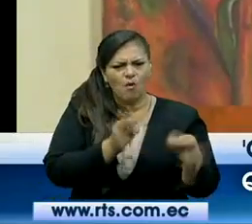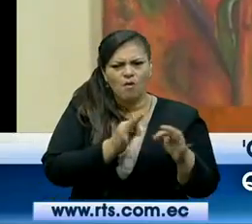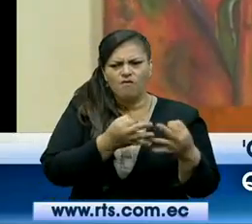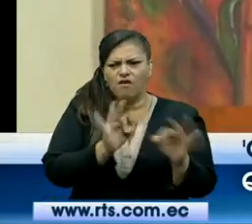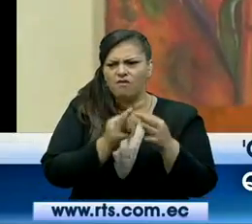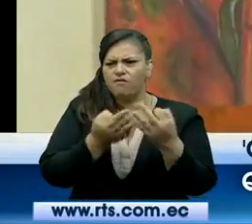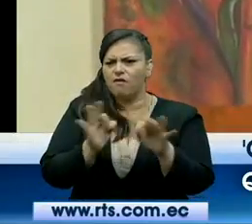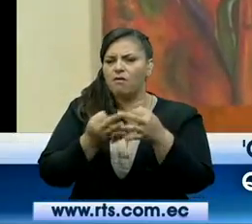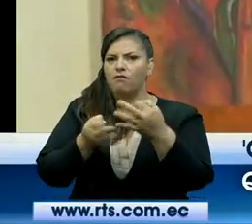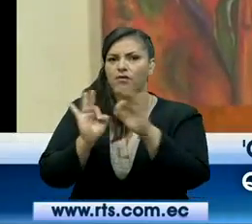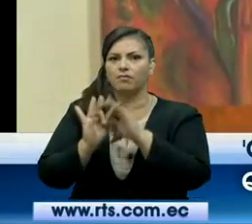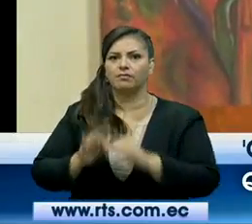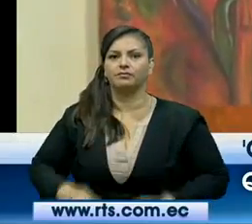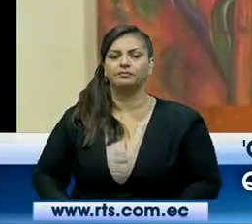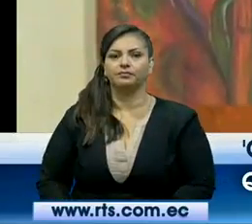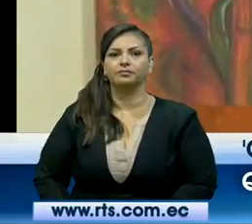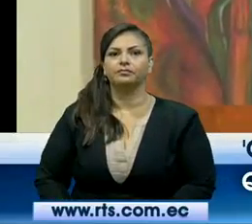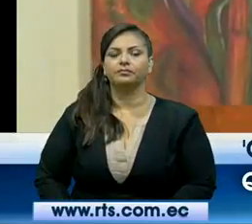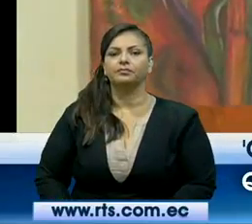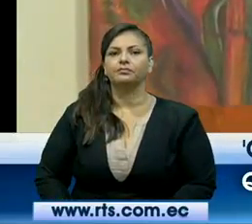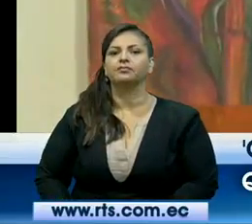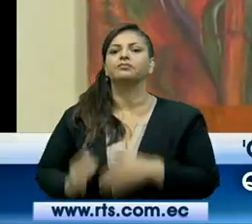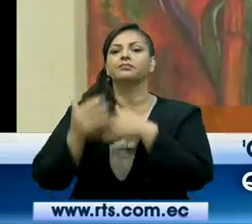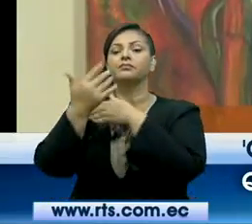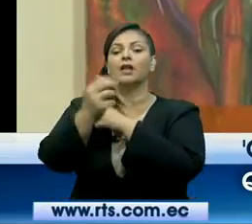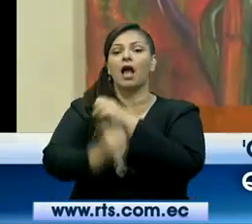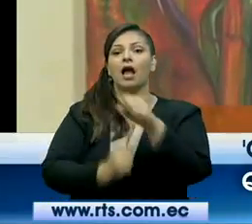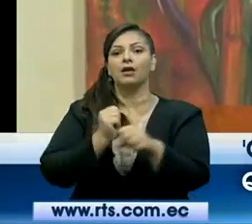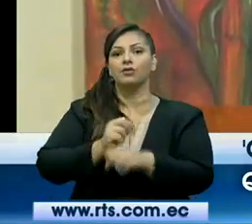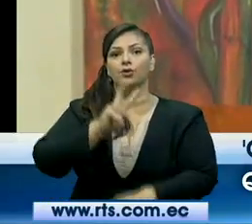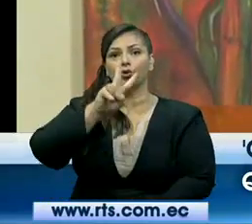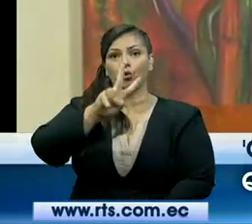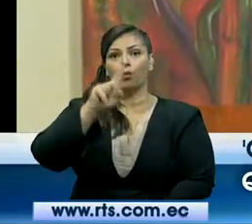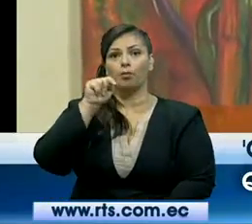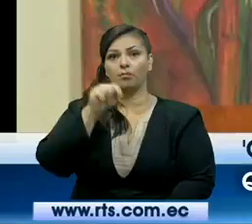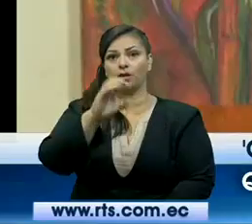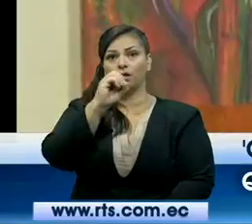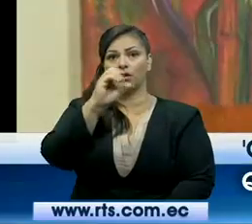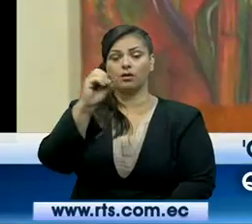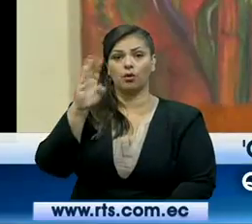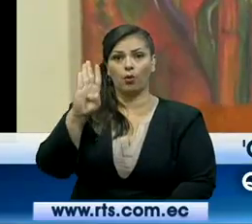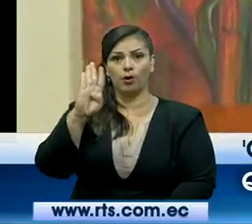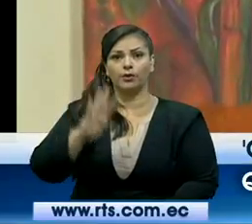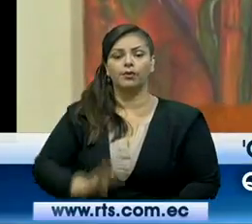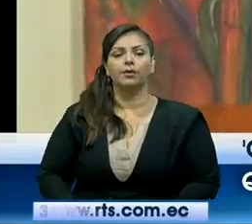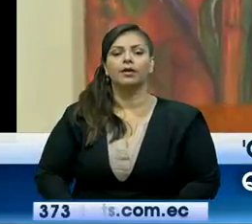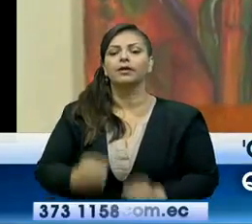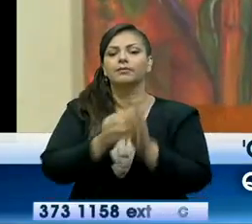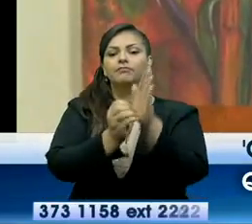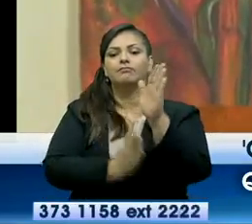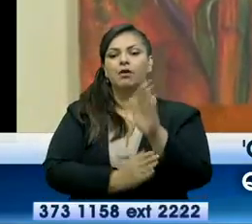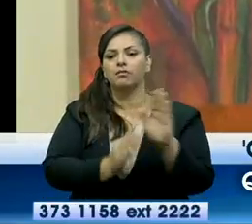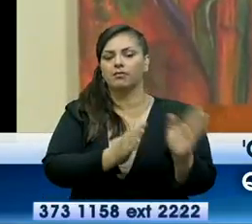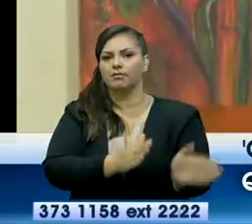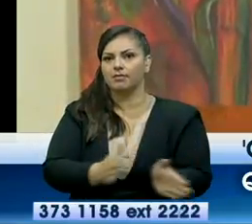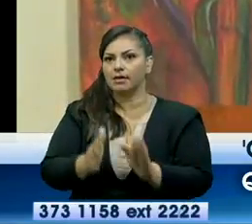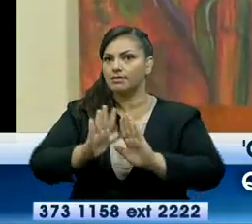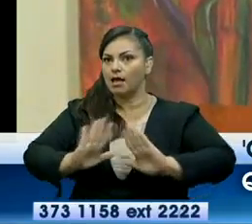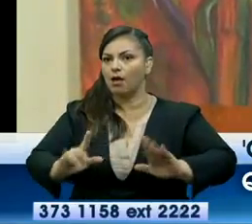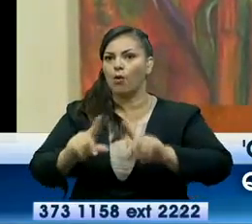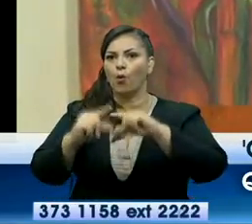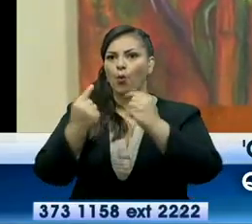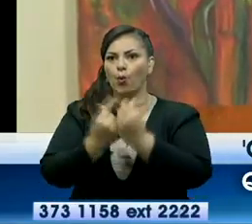es una propuesta anterior a ciudad cacao fue hecha con un grupo de gente que estuvo